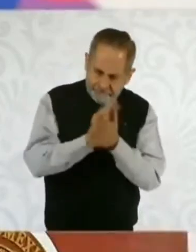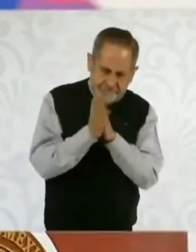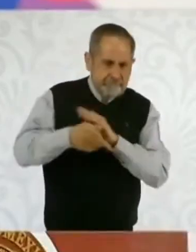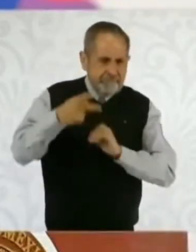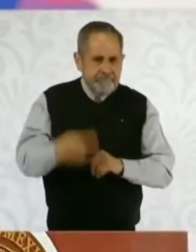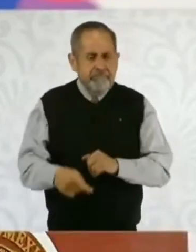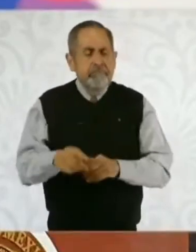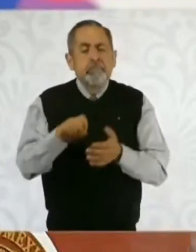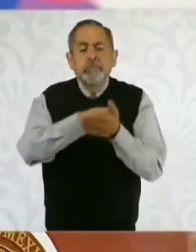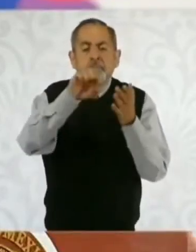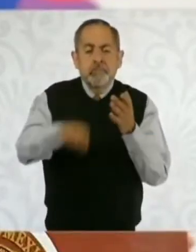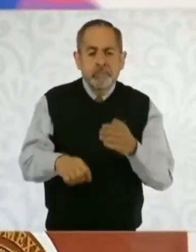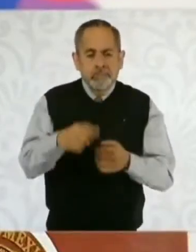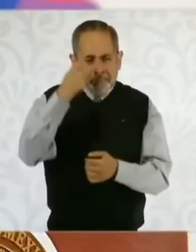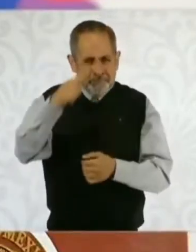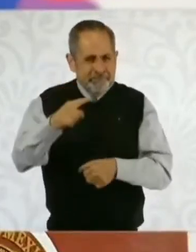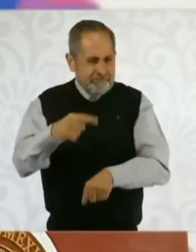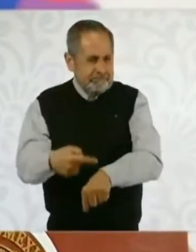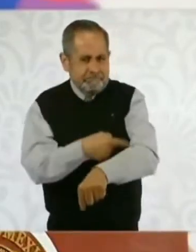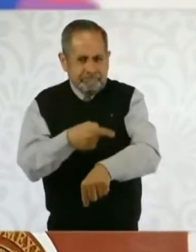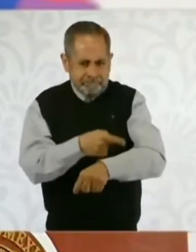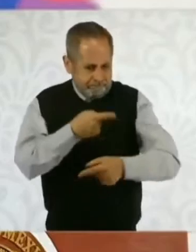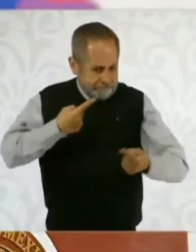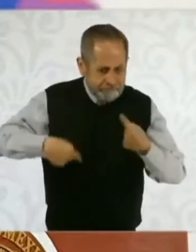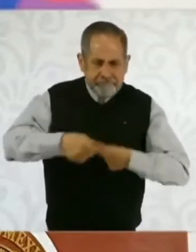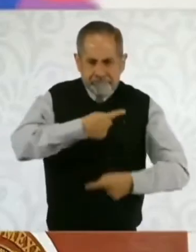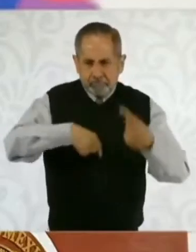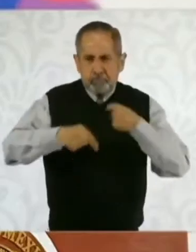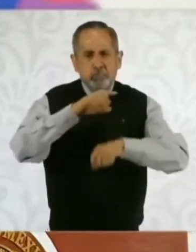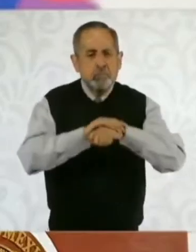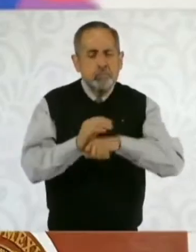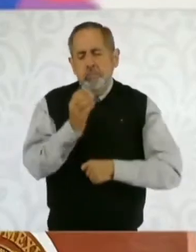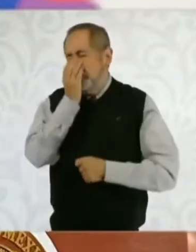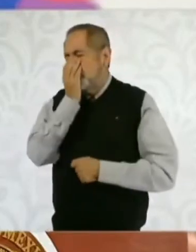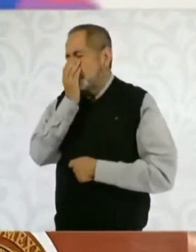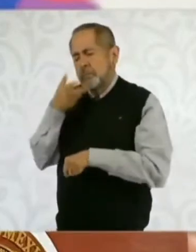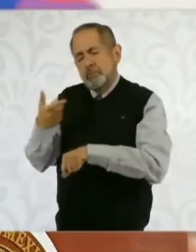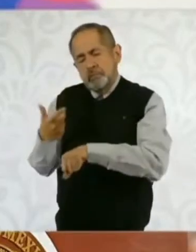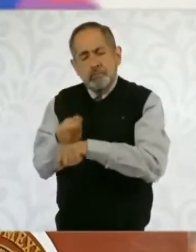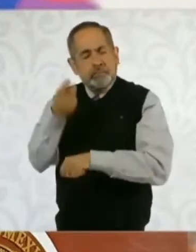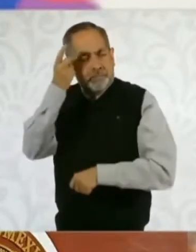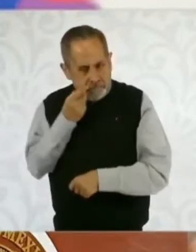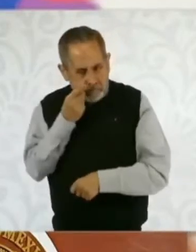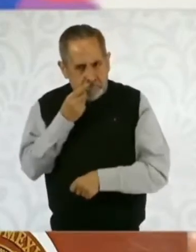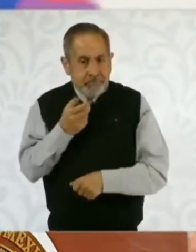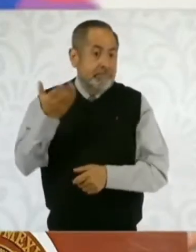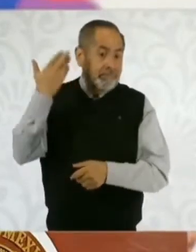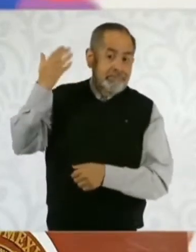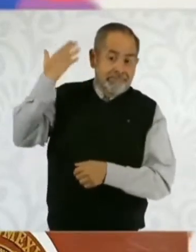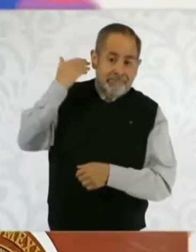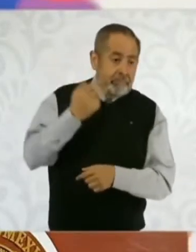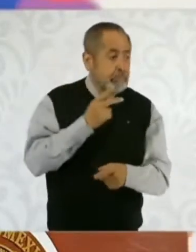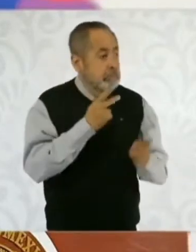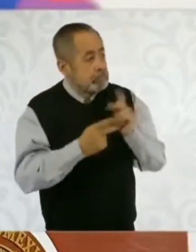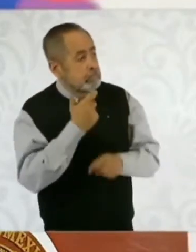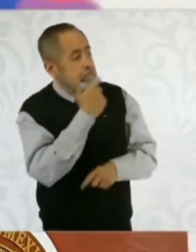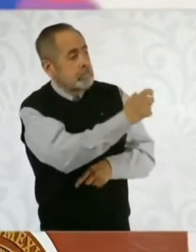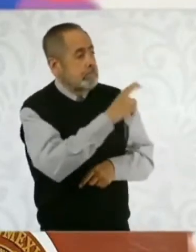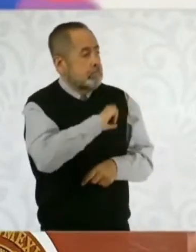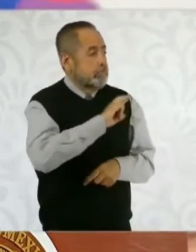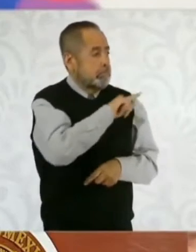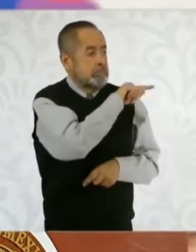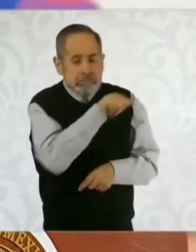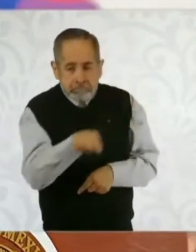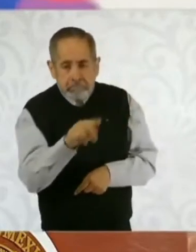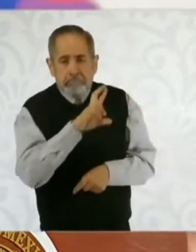de los servicios de hemodinamia y de anestesia. Hay otros servicios que se irán nacionalizando a lo